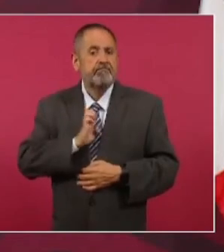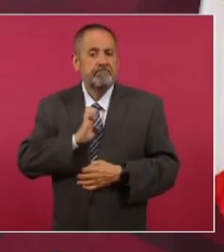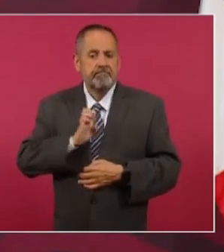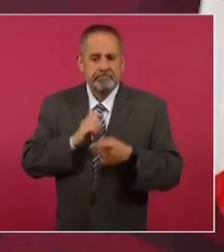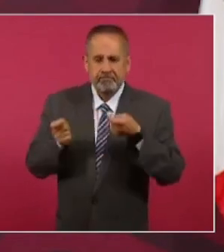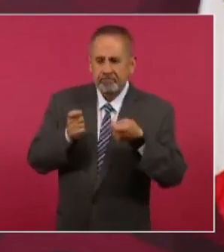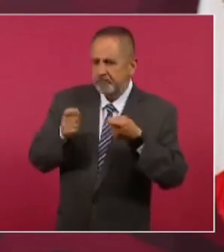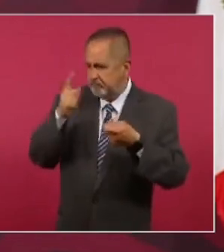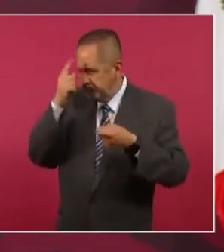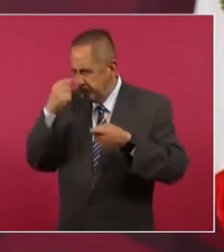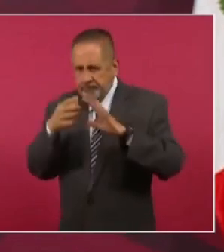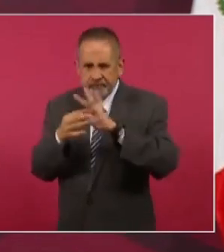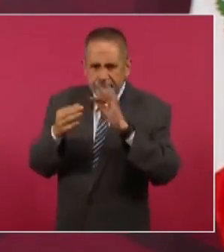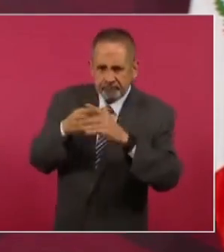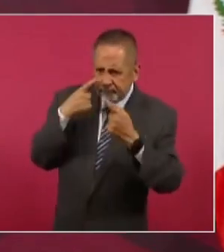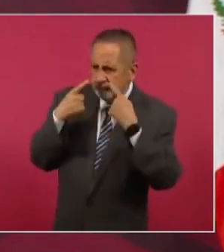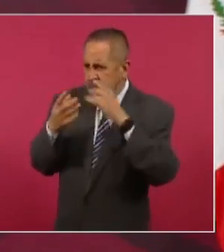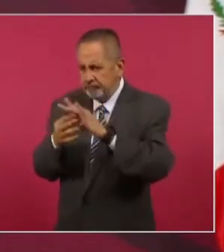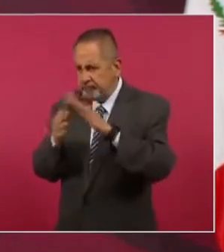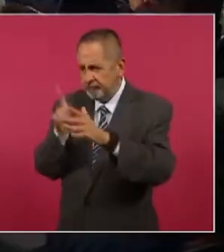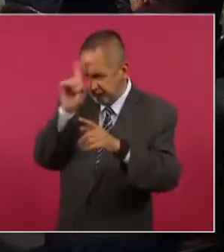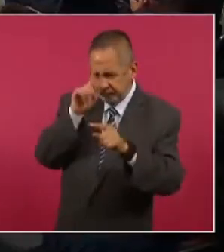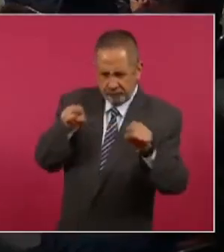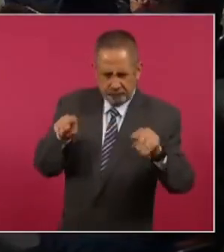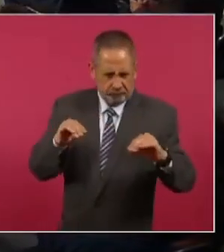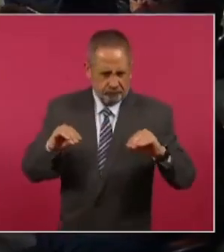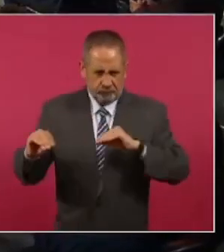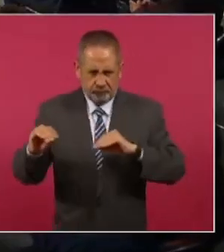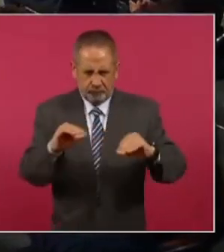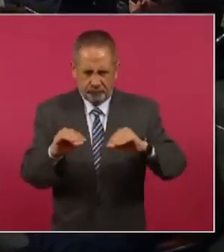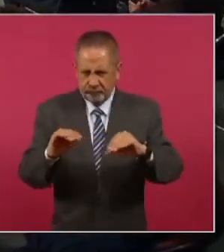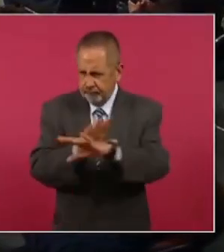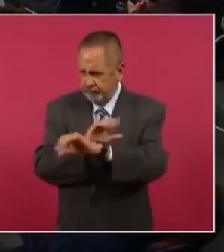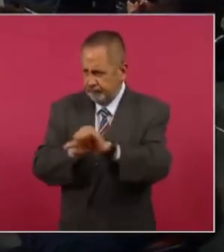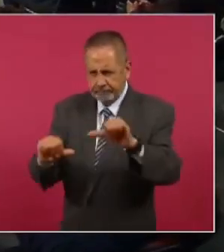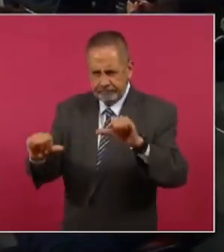manejo los relevos